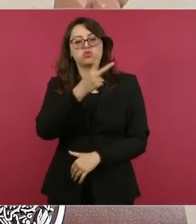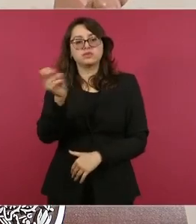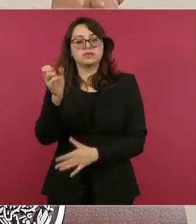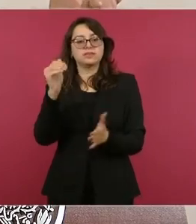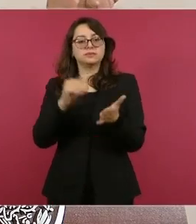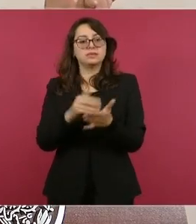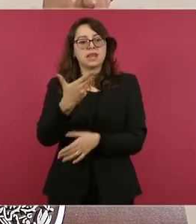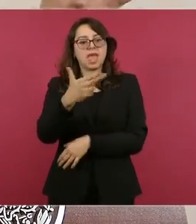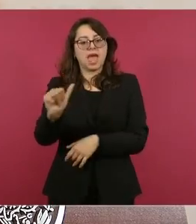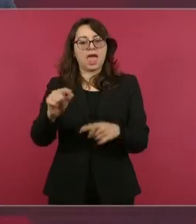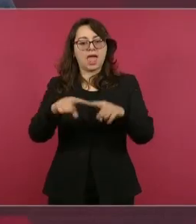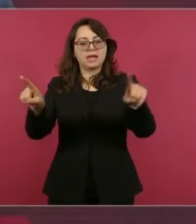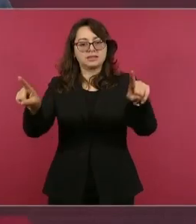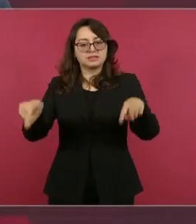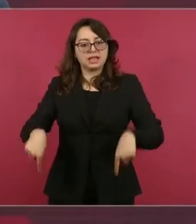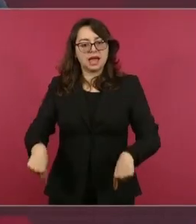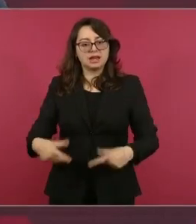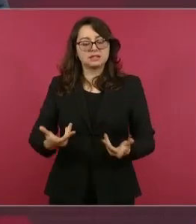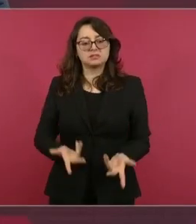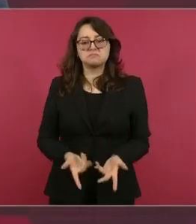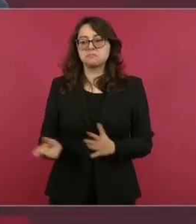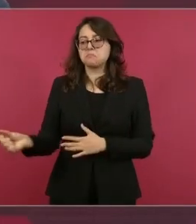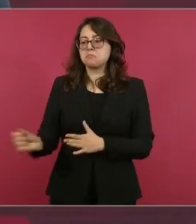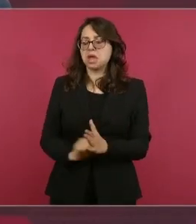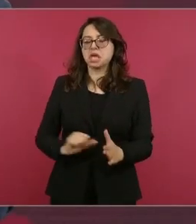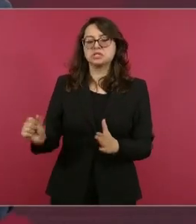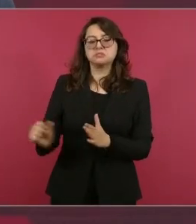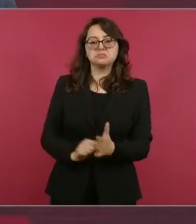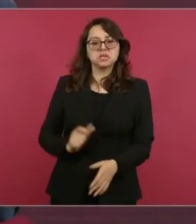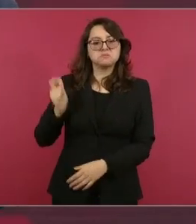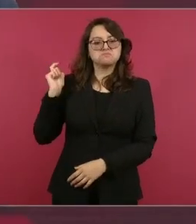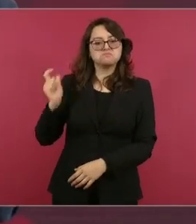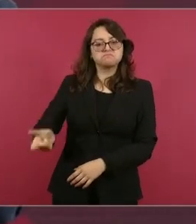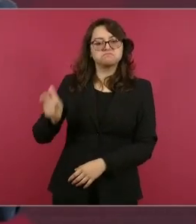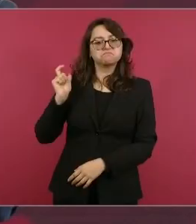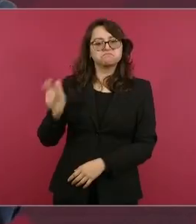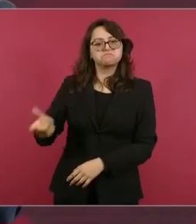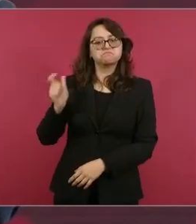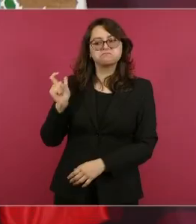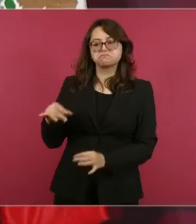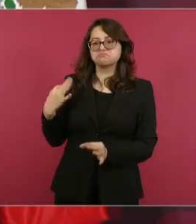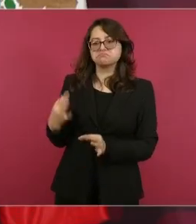hectáreas. Y no les falla mes con mes su pago,